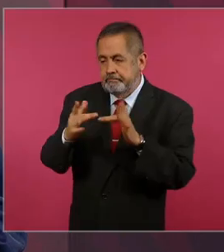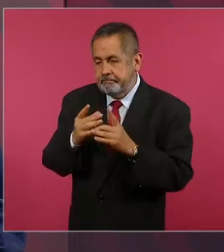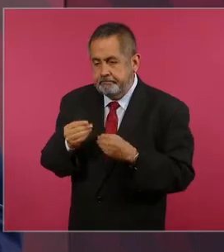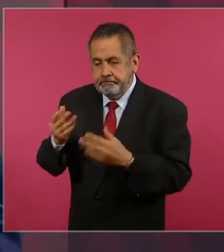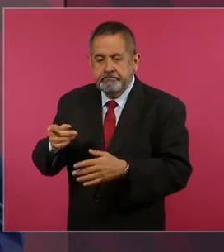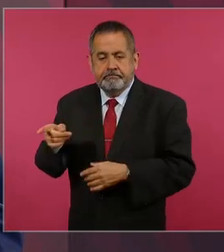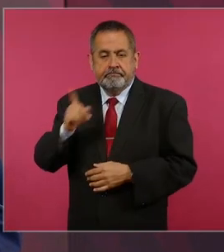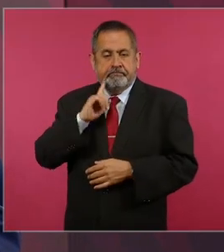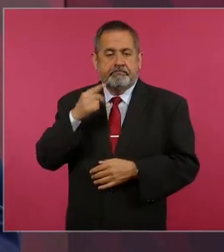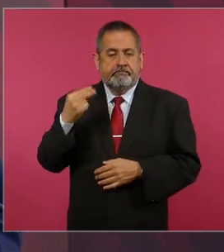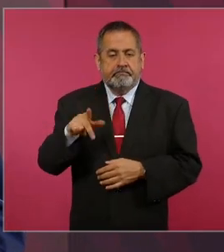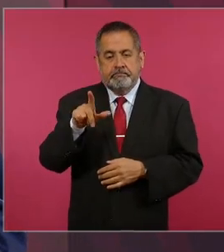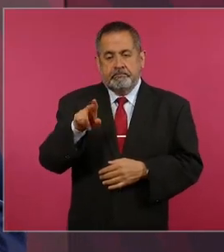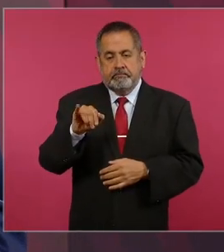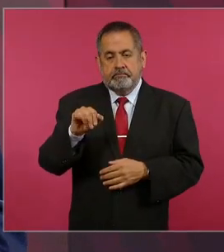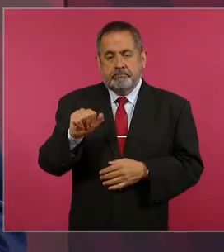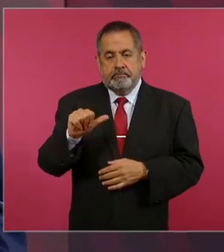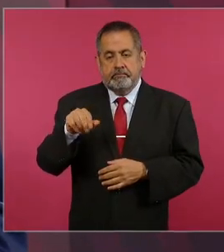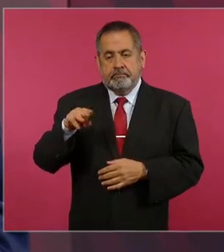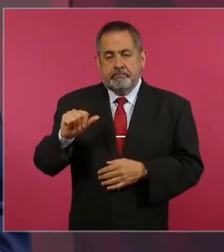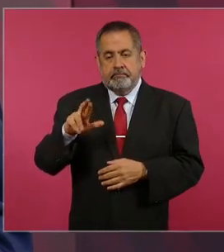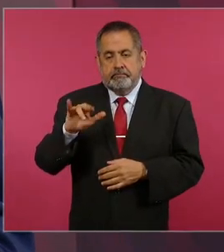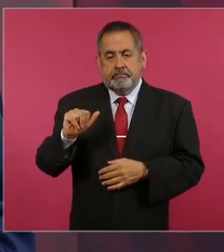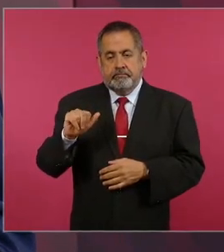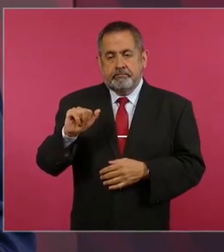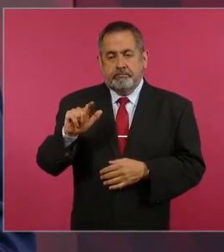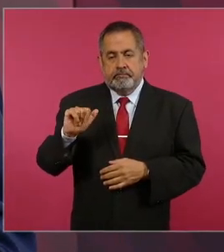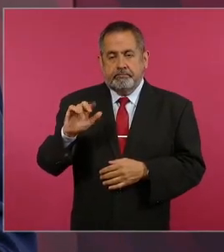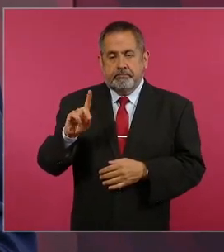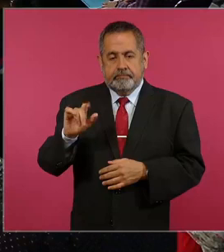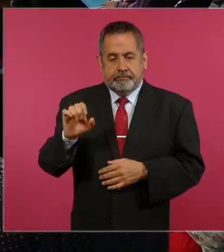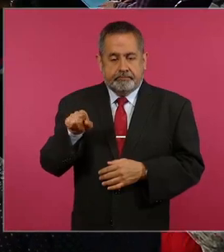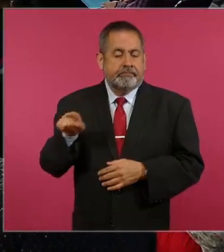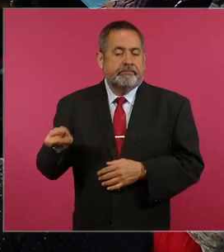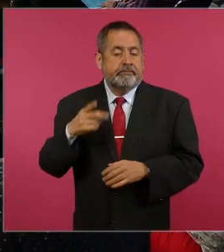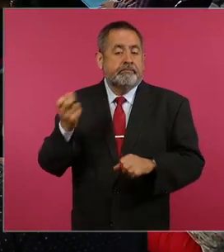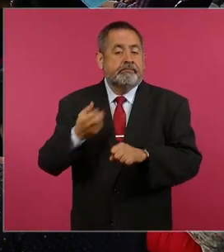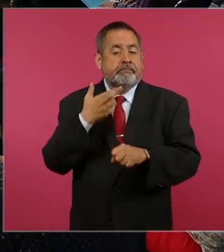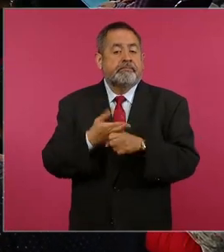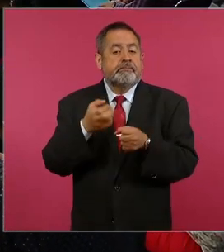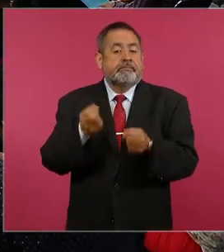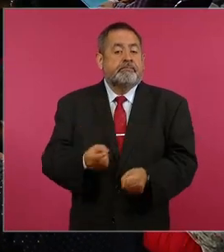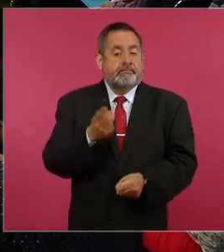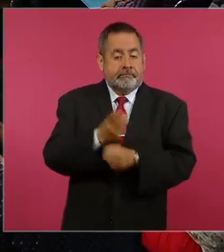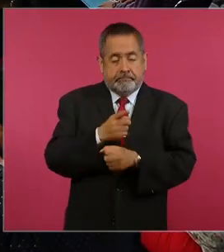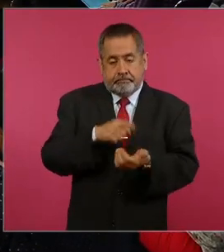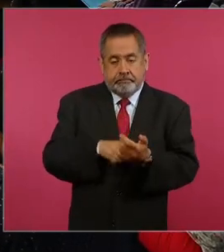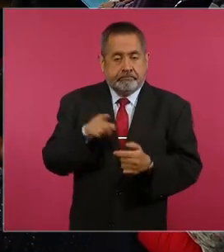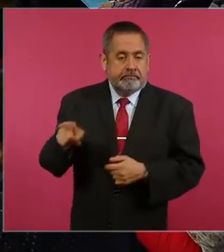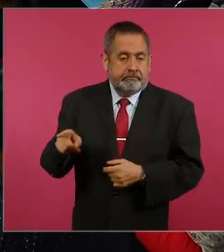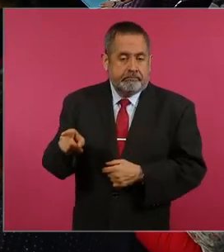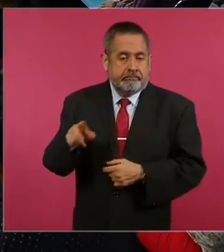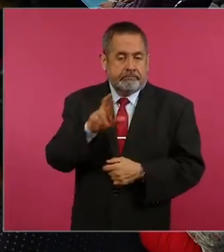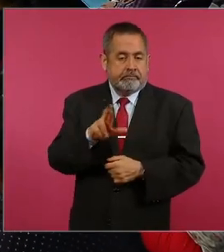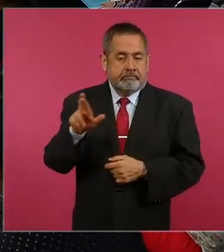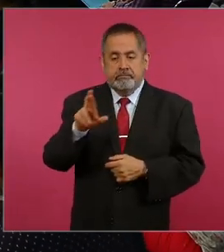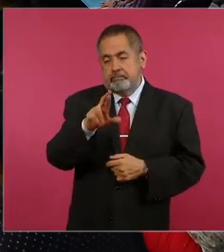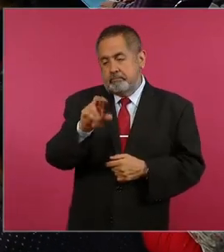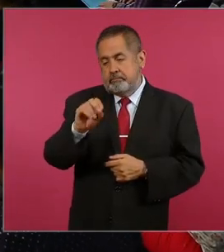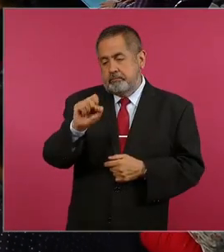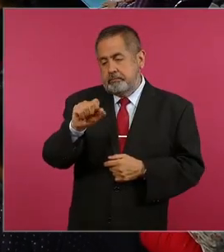Luisa María Alcalde, a la secretaria de Seguridad, Rosa